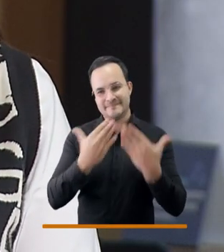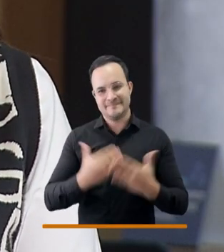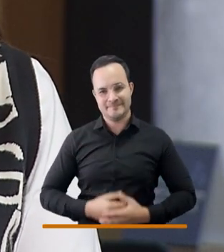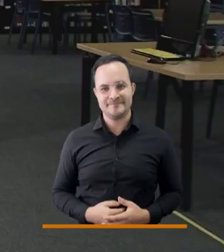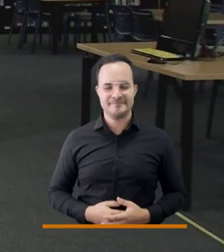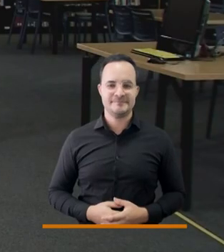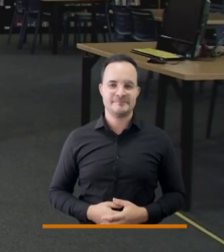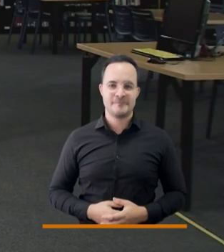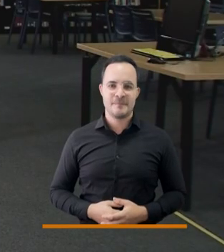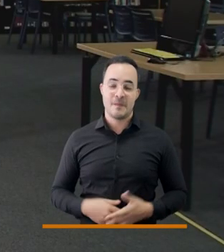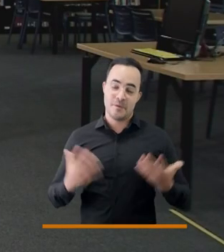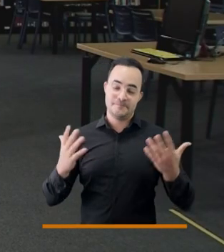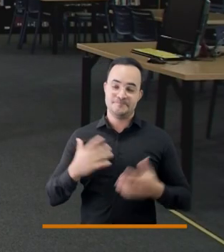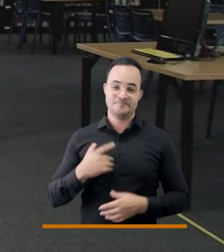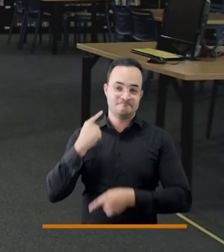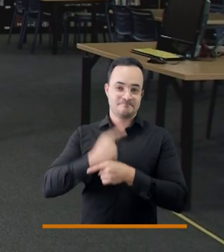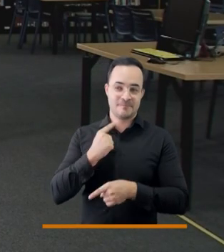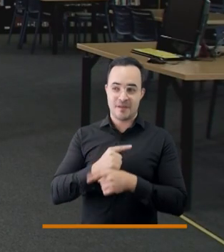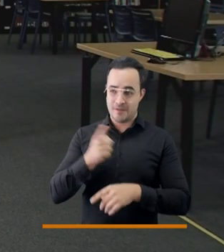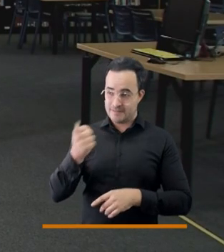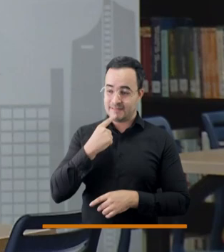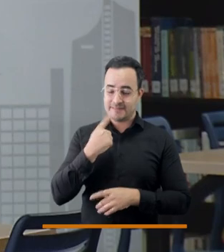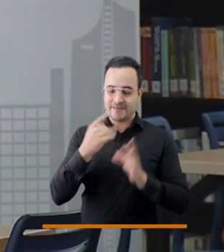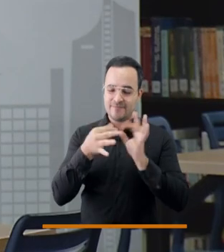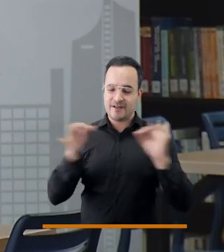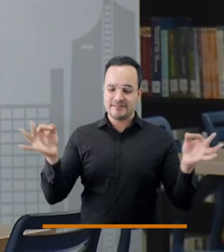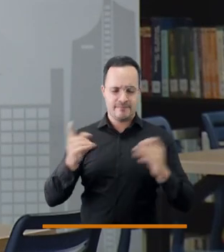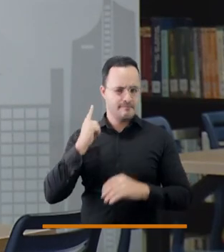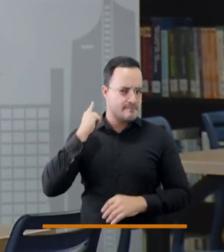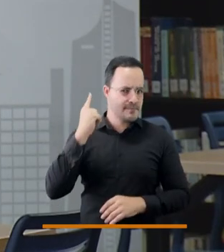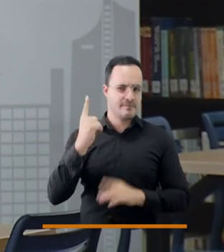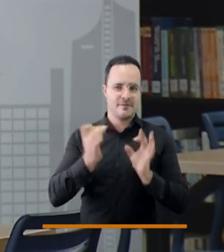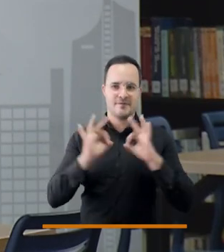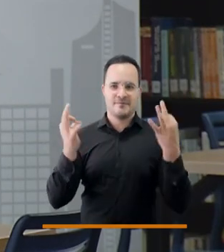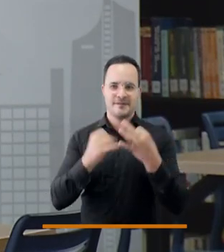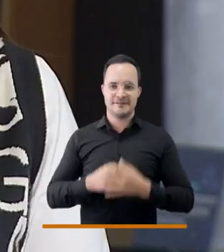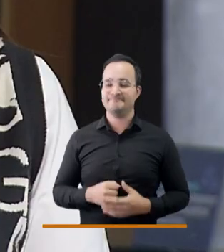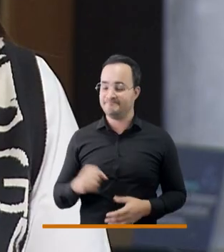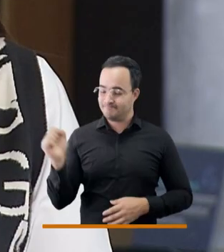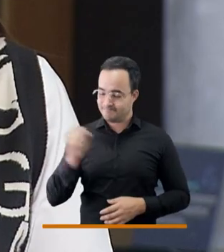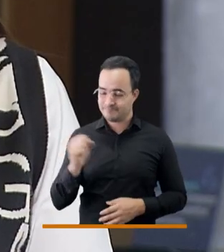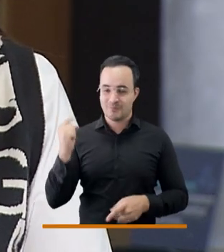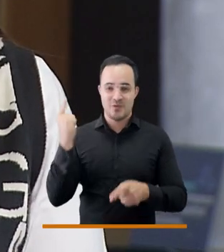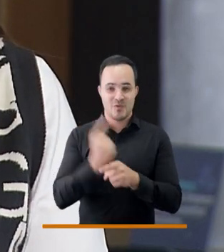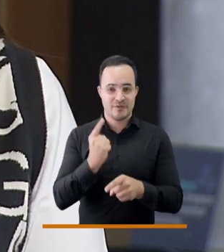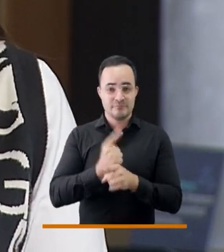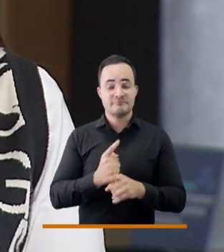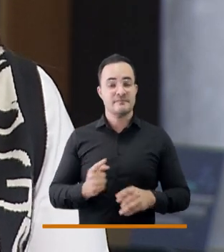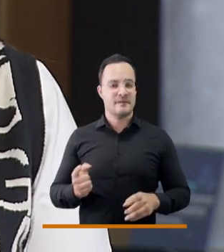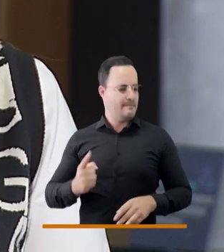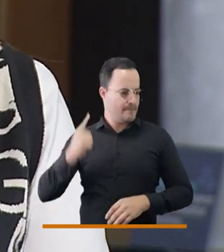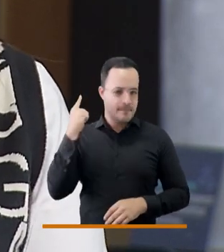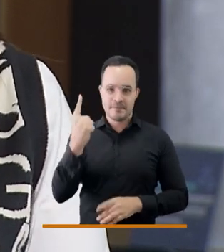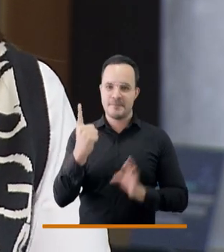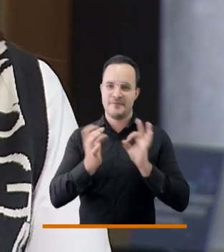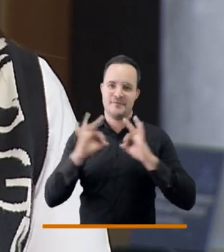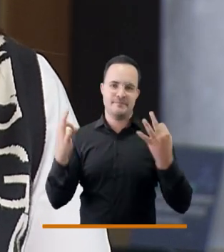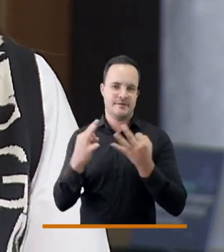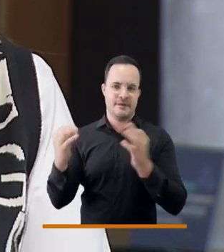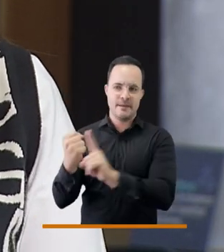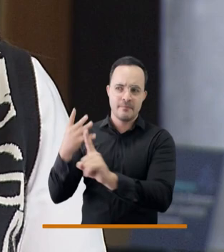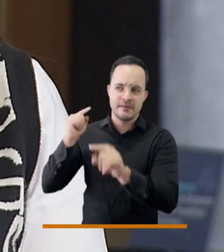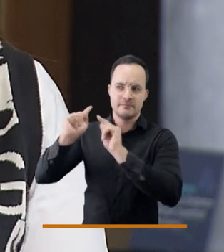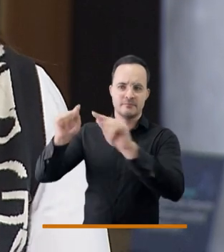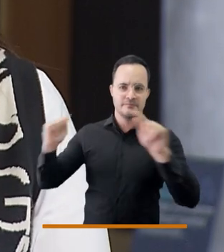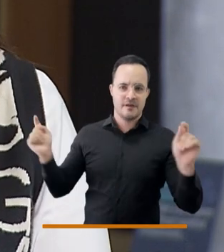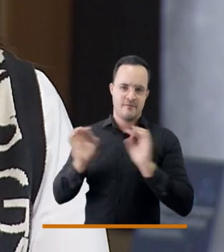invitarme. Bueno, como usted dice, la familia por delante de todo, ¿cierto? Claro, la familia es esencial, o sea, nosotros tenemos que impactar la